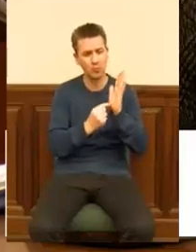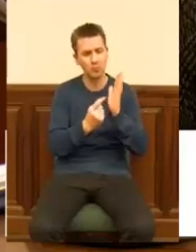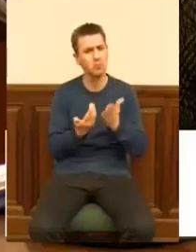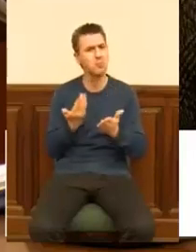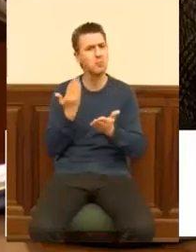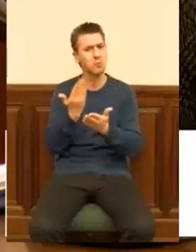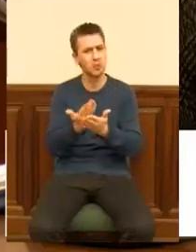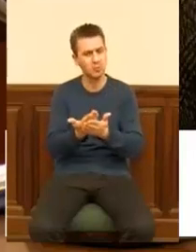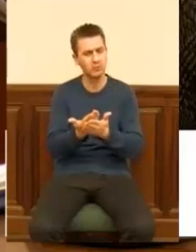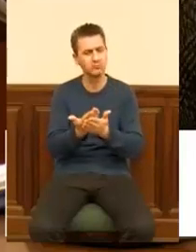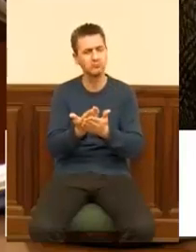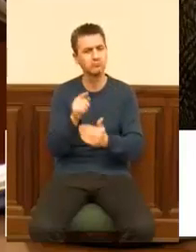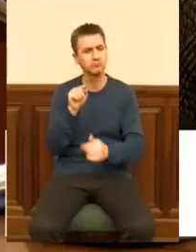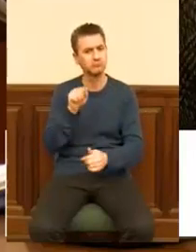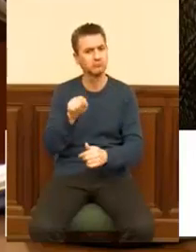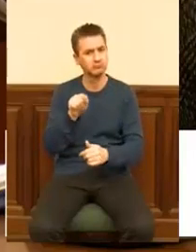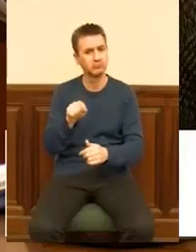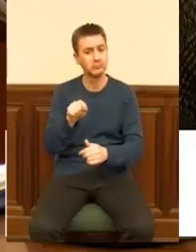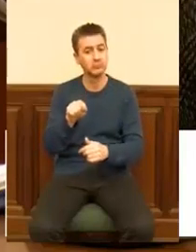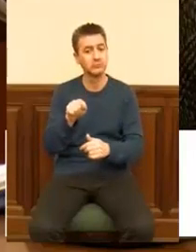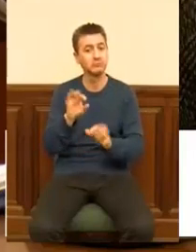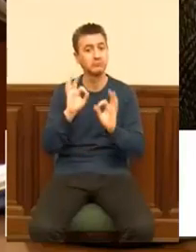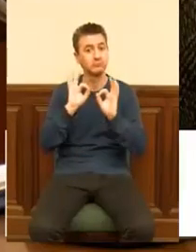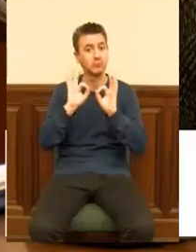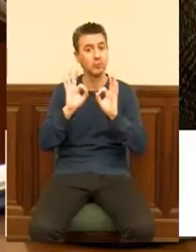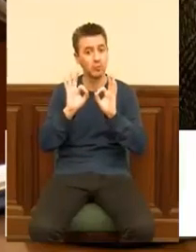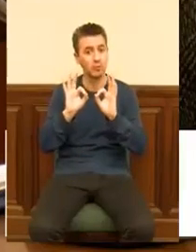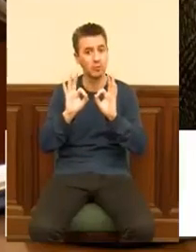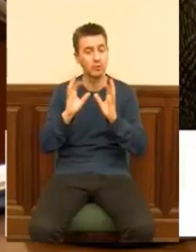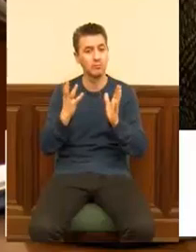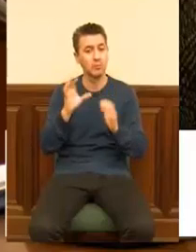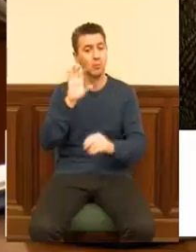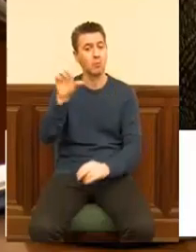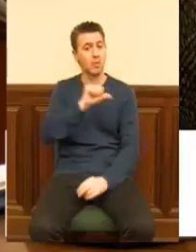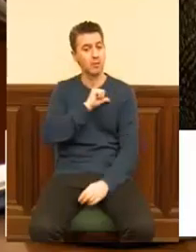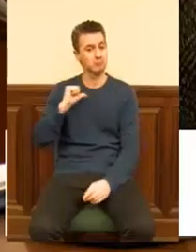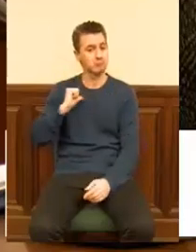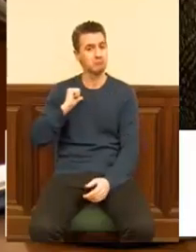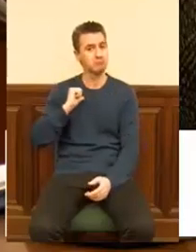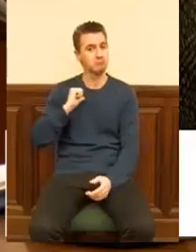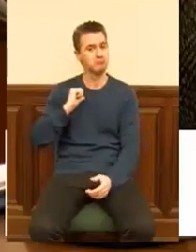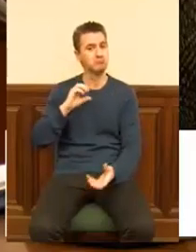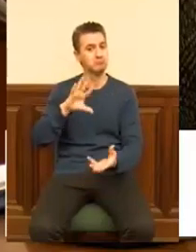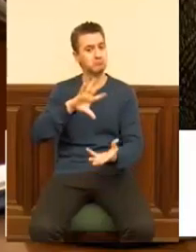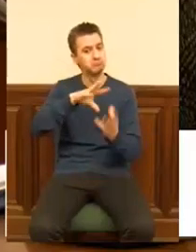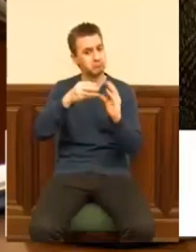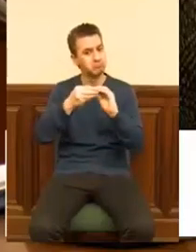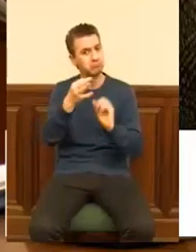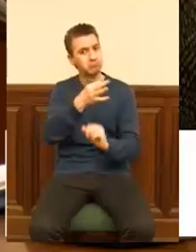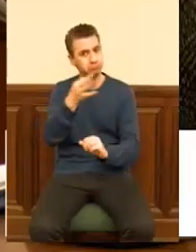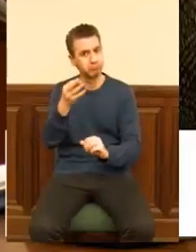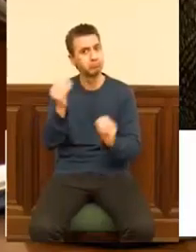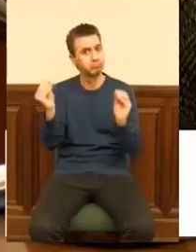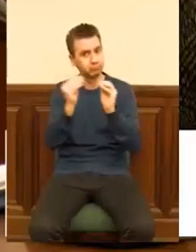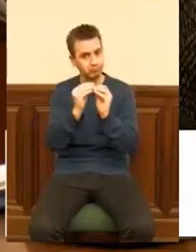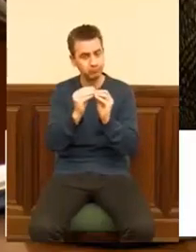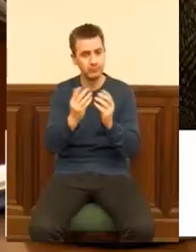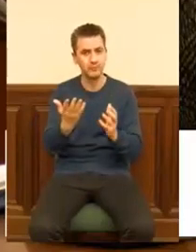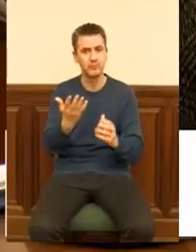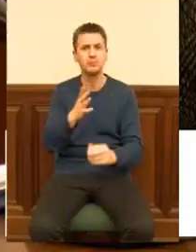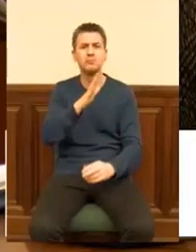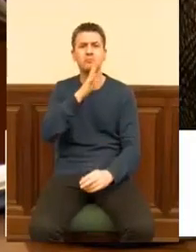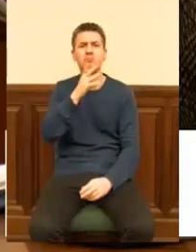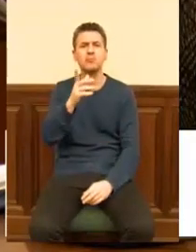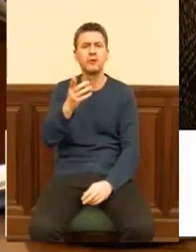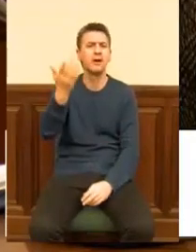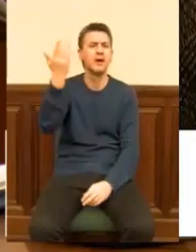se amoldan a las competencias autonómicas, y si no lo es, dígame por qué creó un gobierno del Partido Popular un fondo contra la